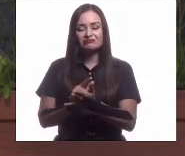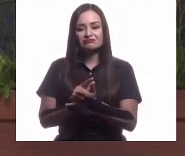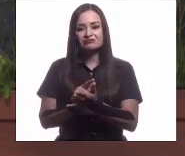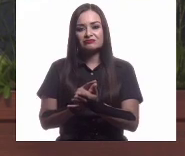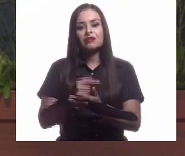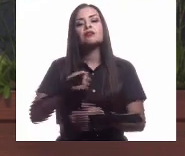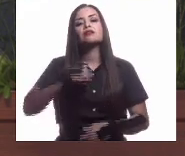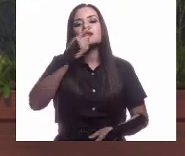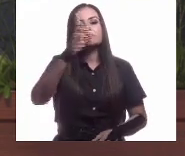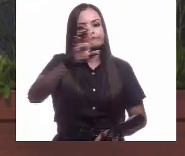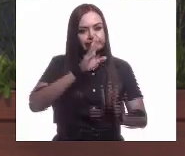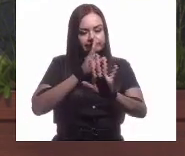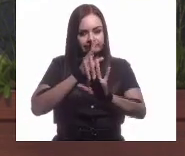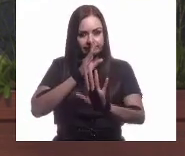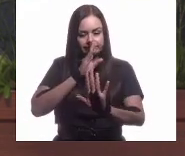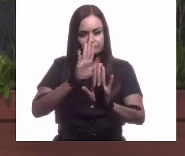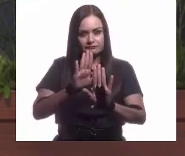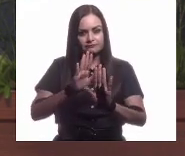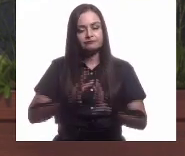Les pido silencio, por favor.